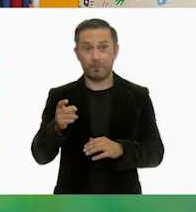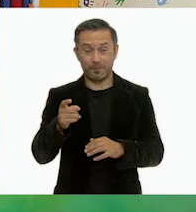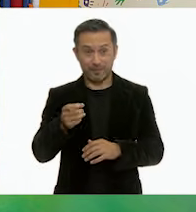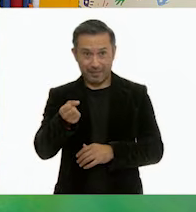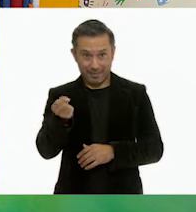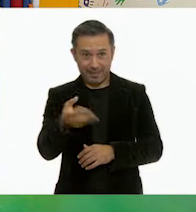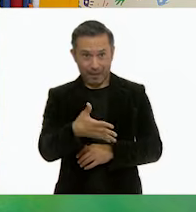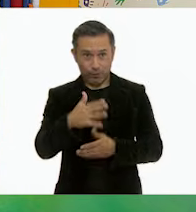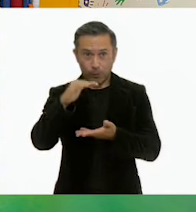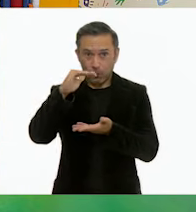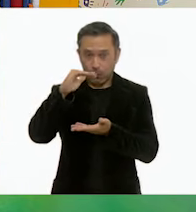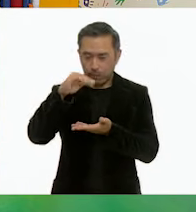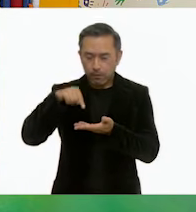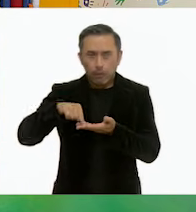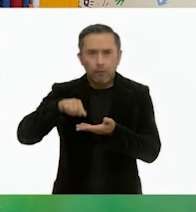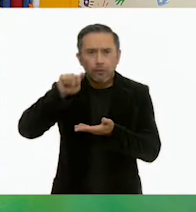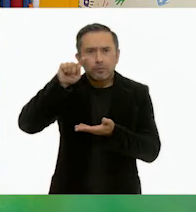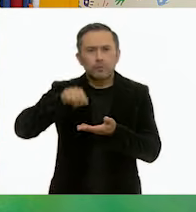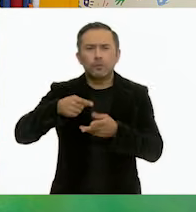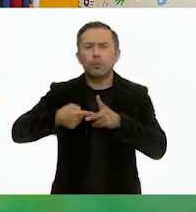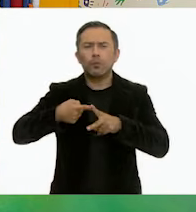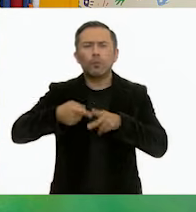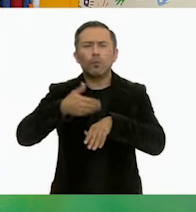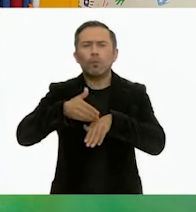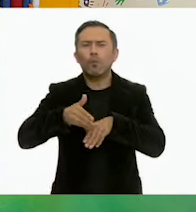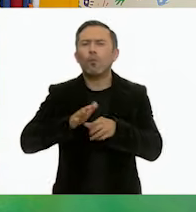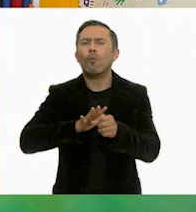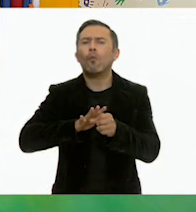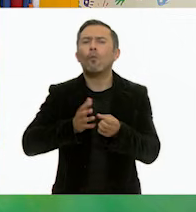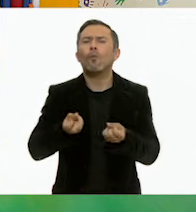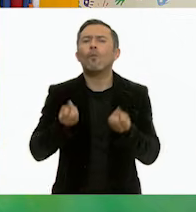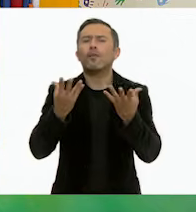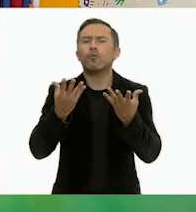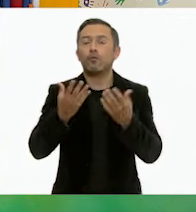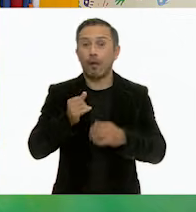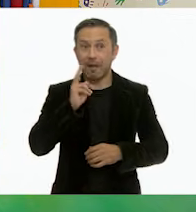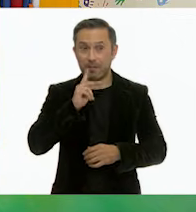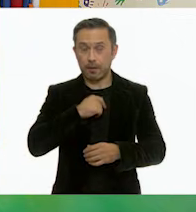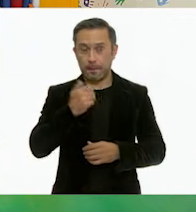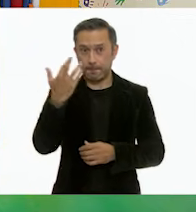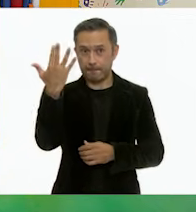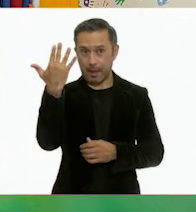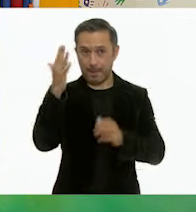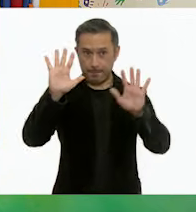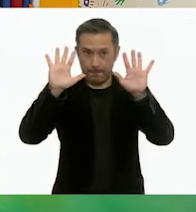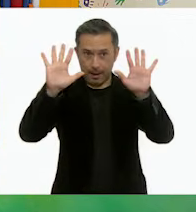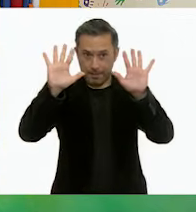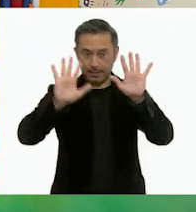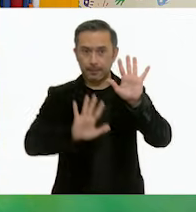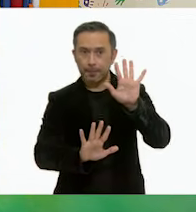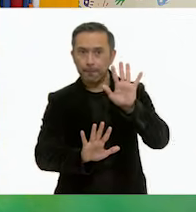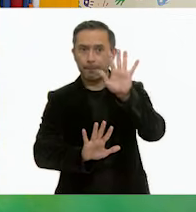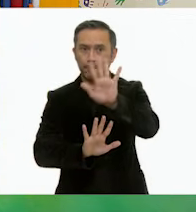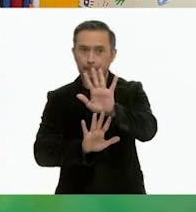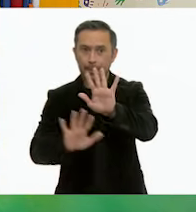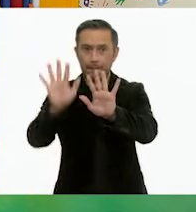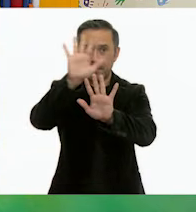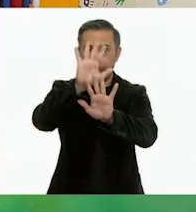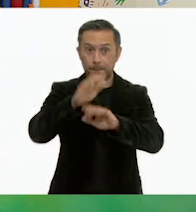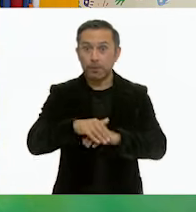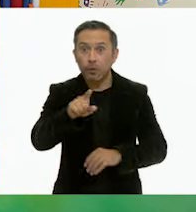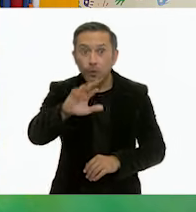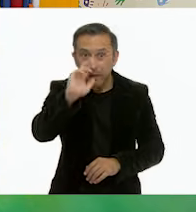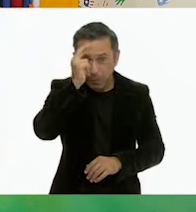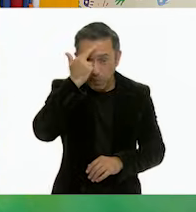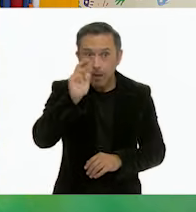y vamos a utilizar las palmas. Muy bien. ¿Recuerdan cómo se mide con